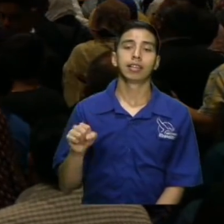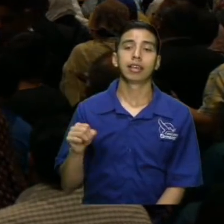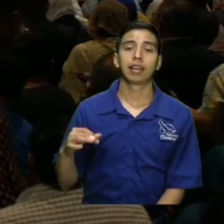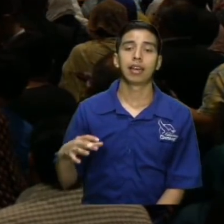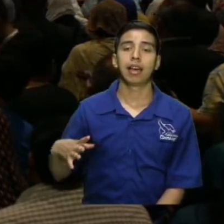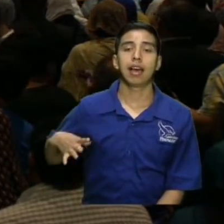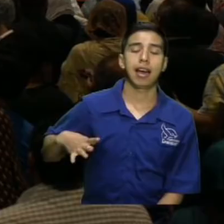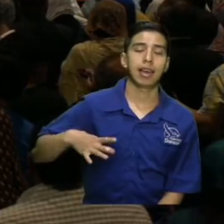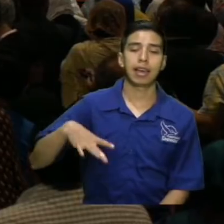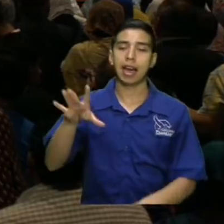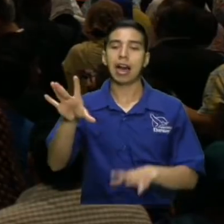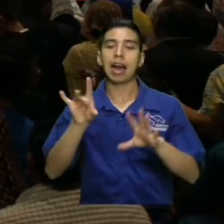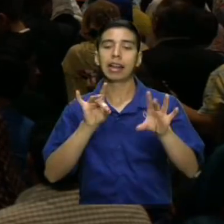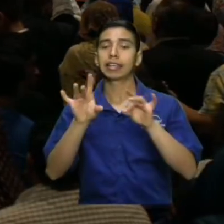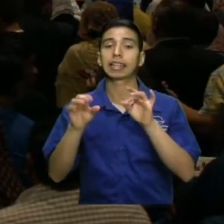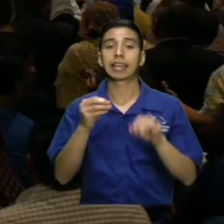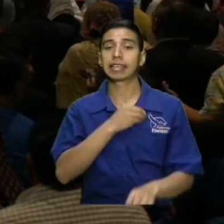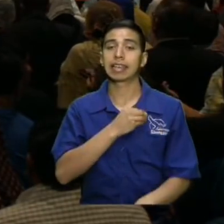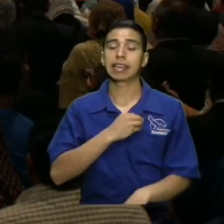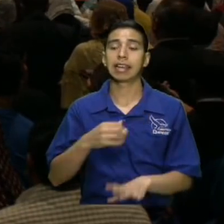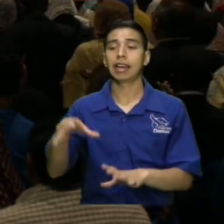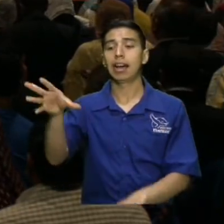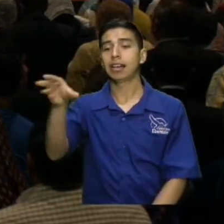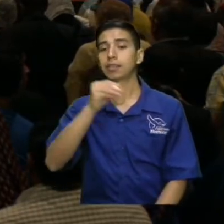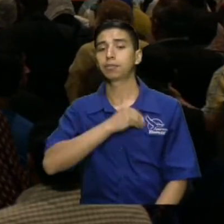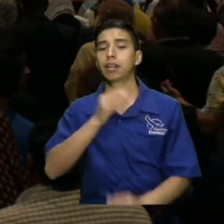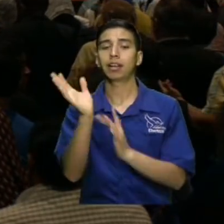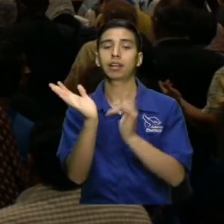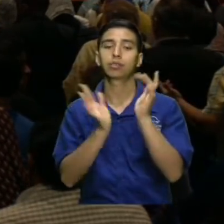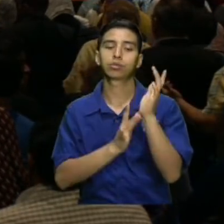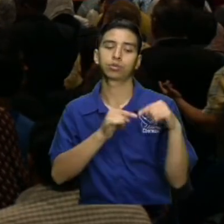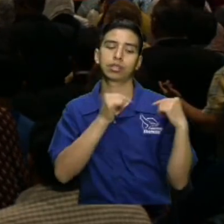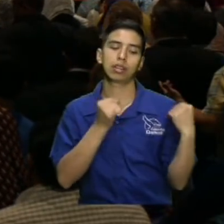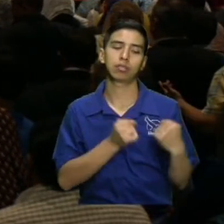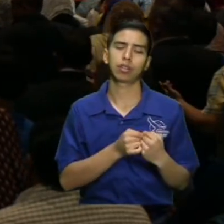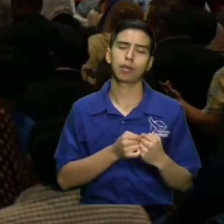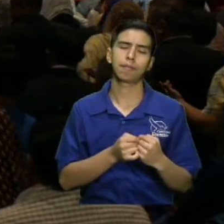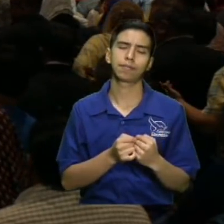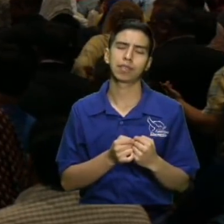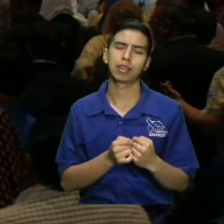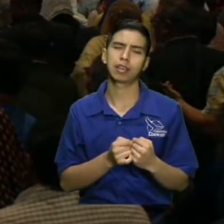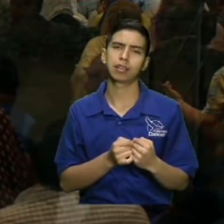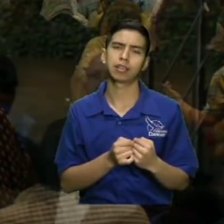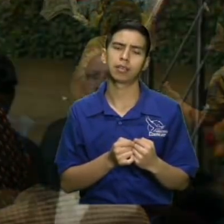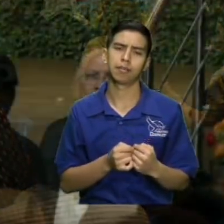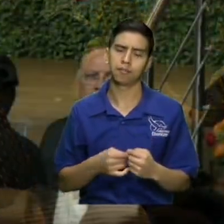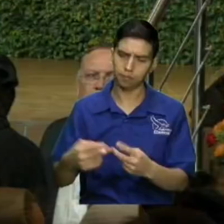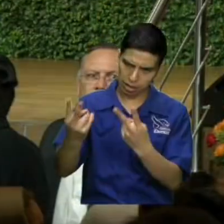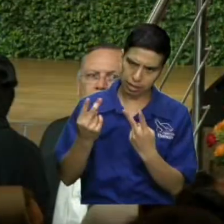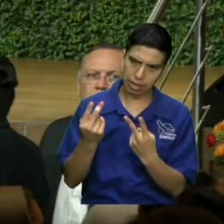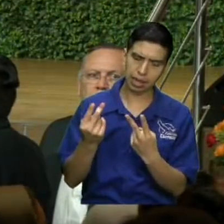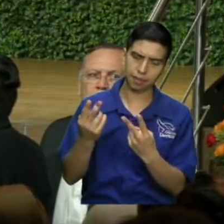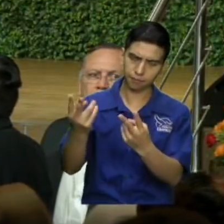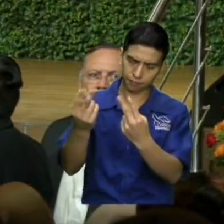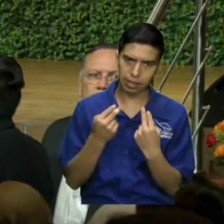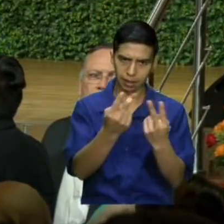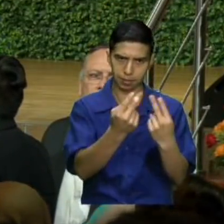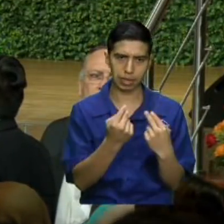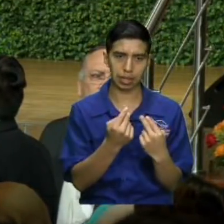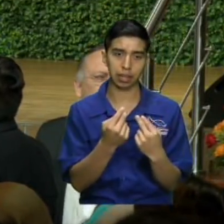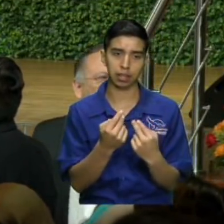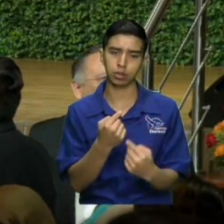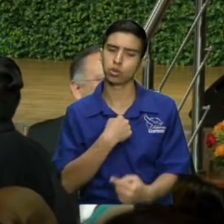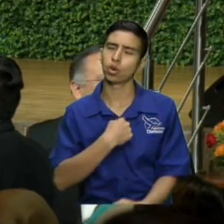Cristo, véngase para acá. Dígale, aquí está, aquí estoy, abro mi corazón. Repito que no lo abre a